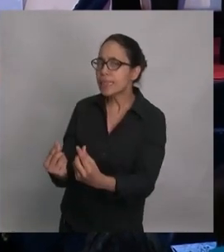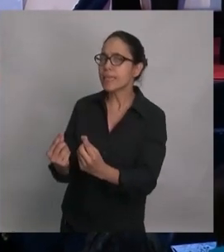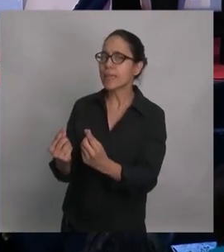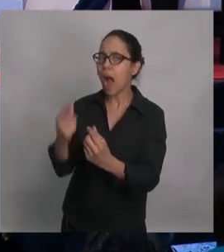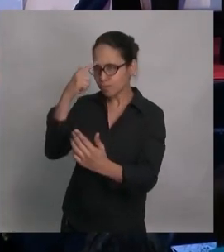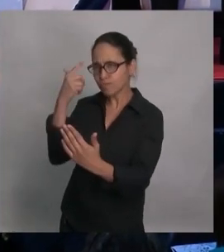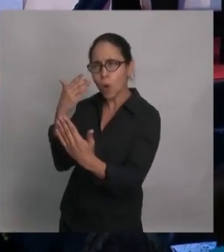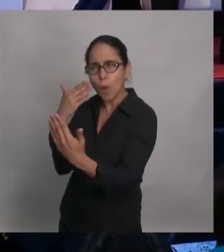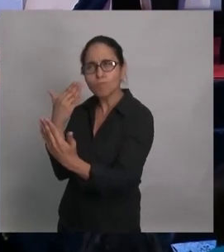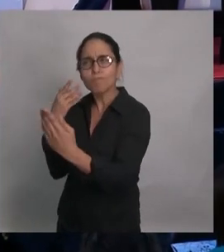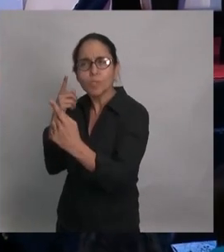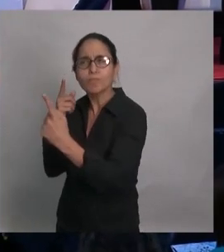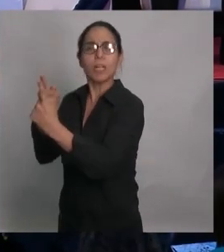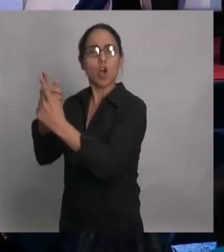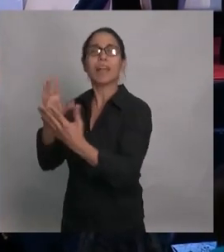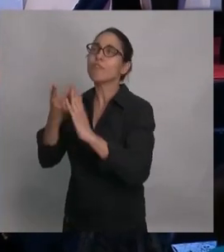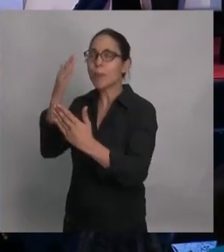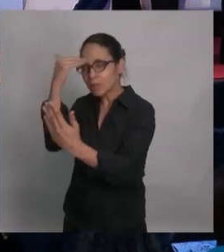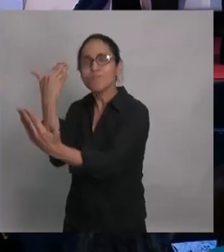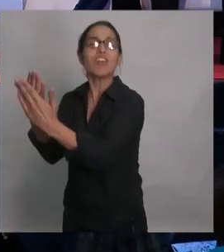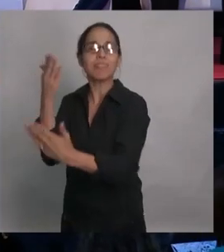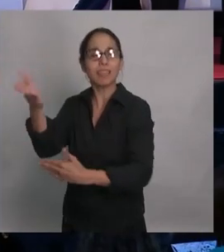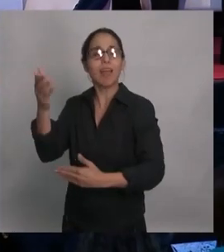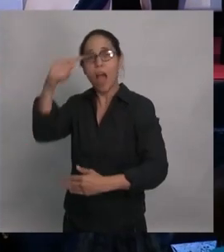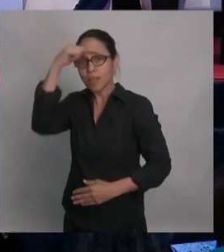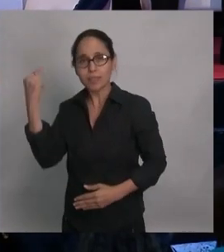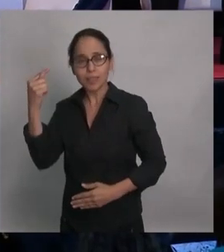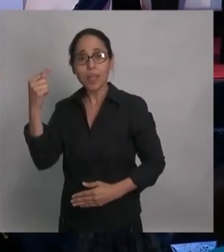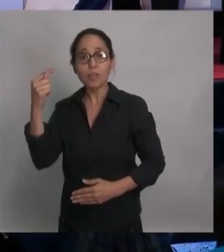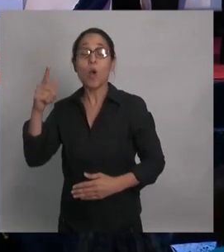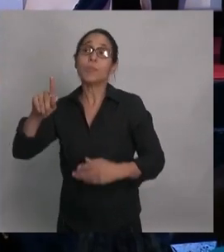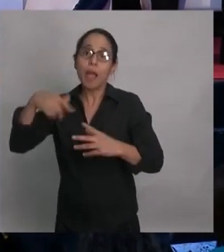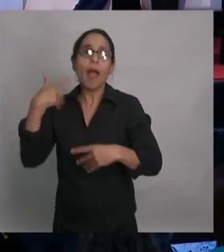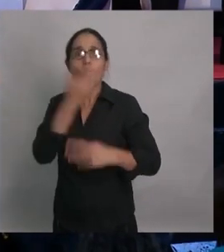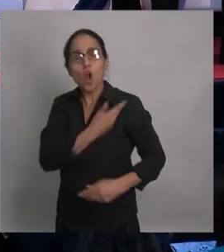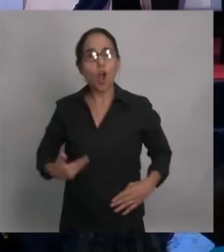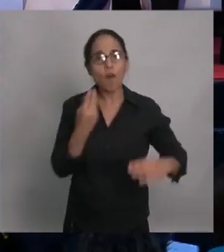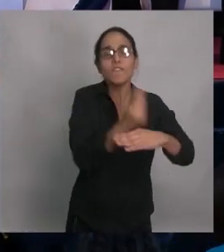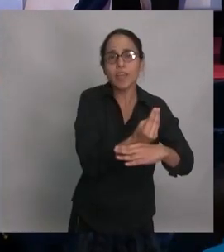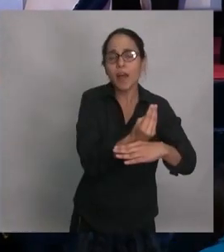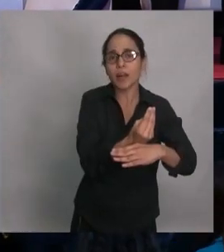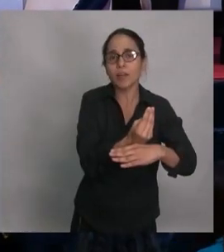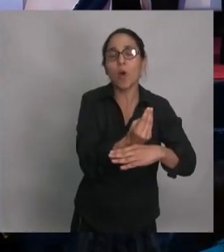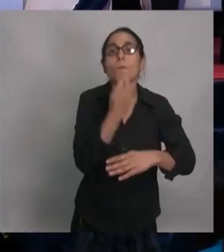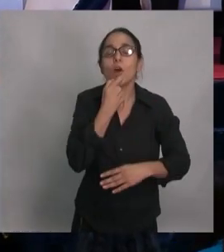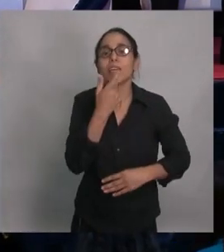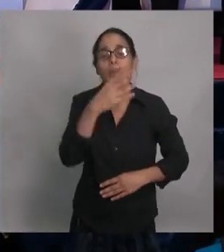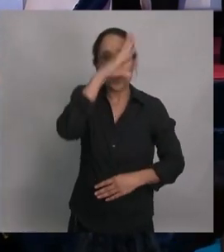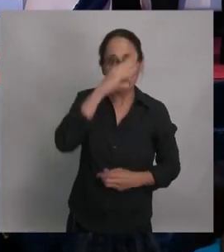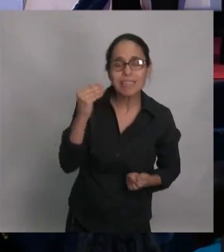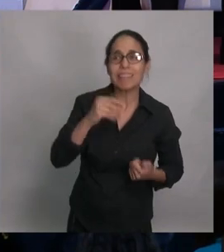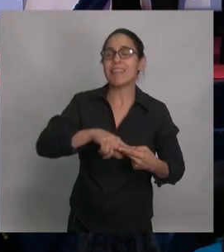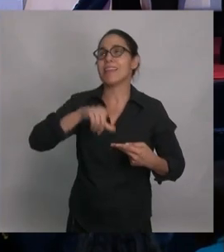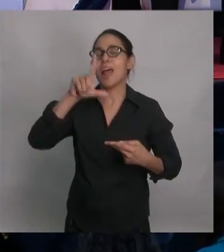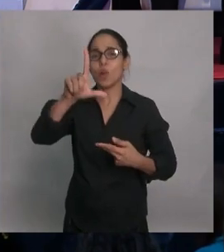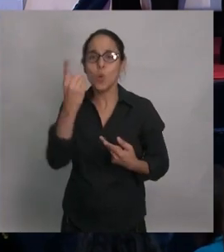con el Estado, aún cuando el gobierno esté en manos de compañeros como fueron Cristina, como fueron